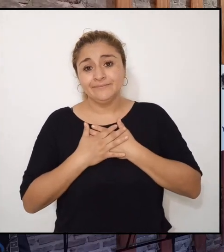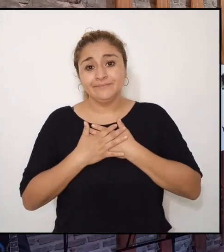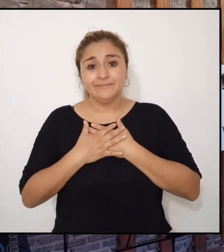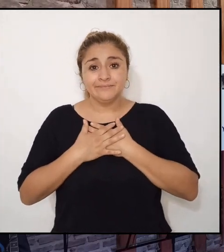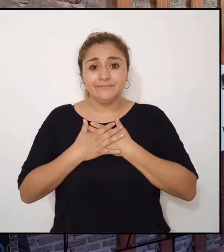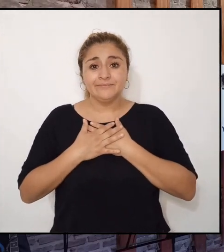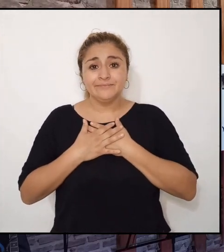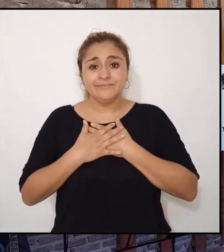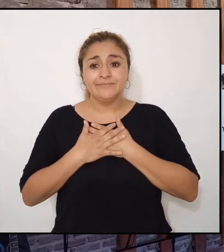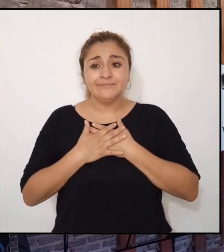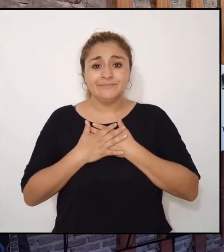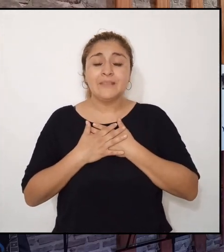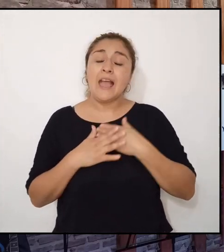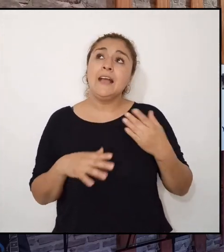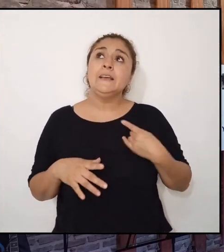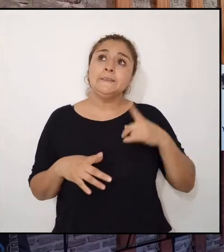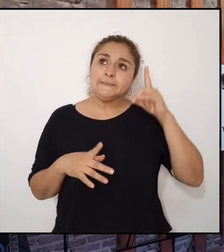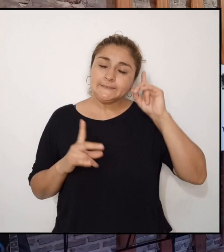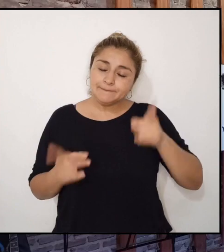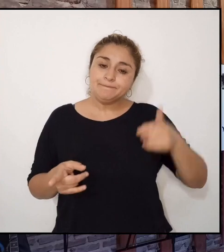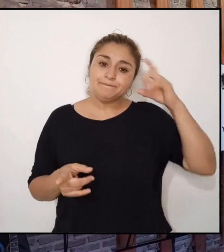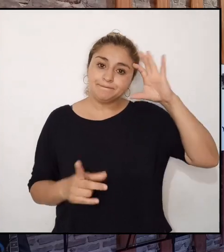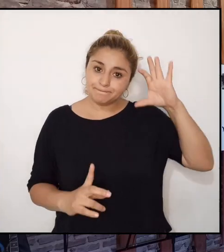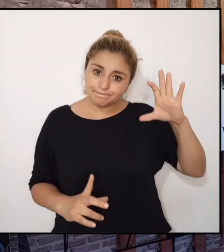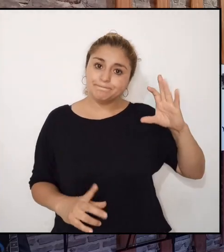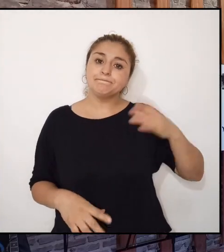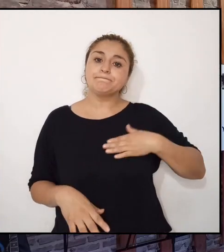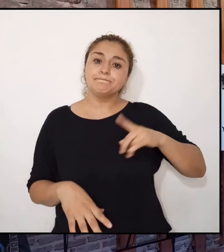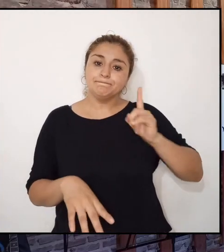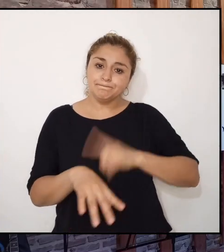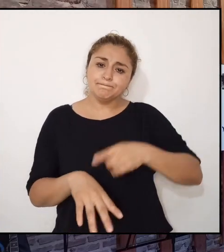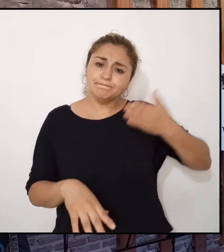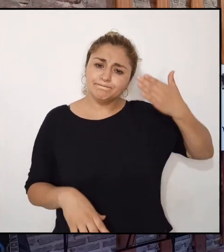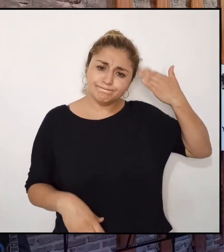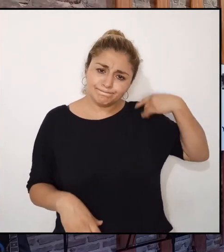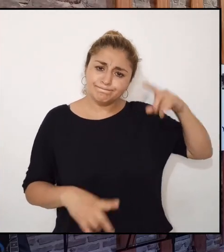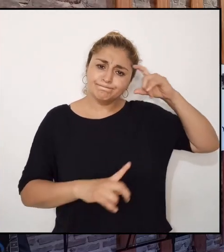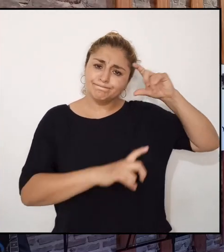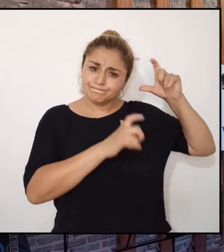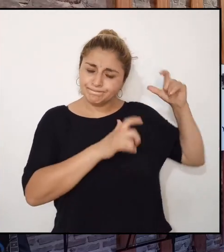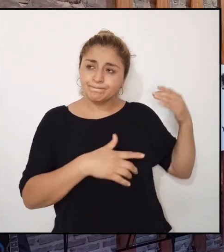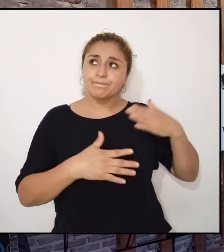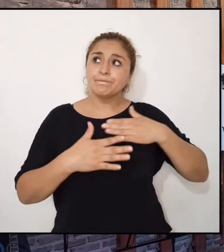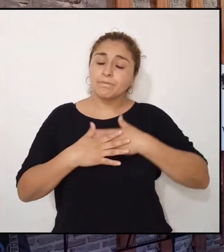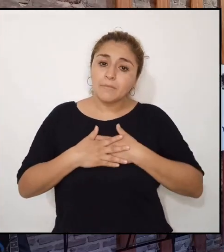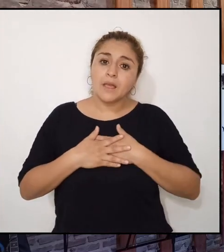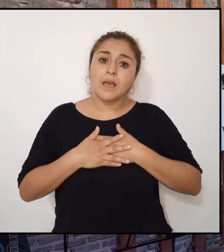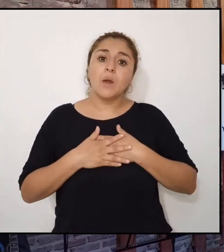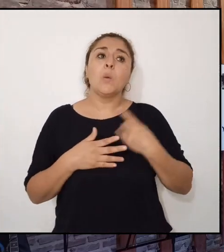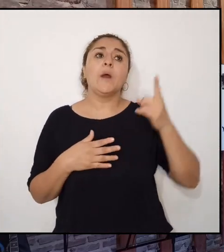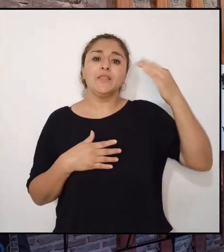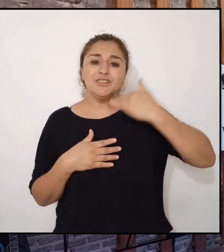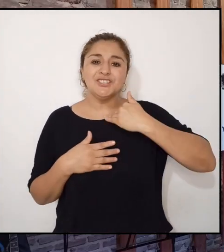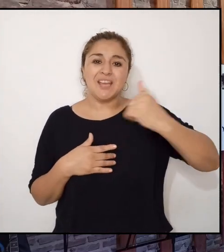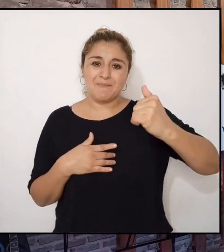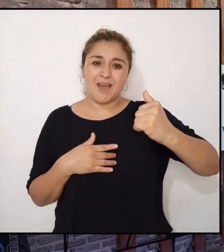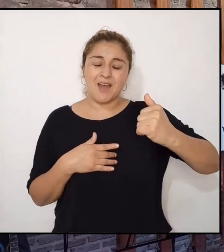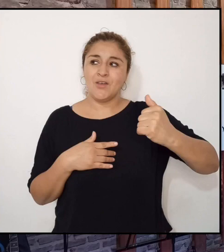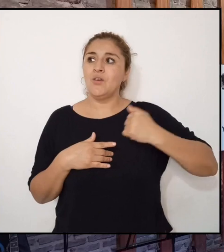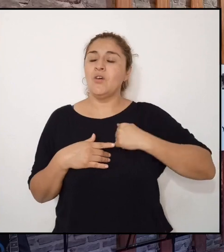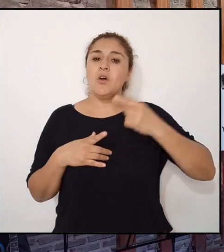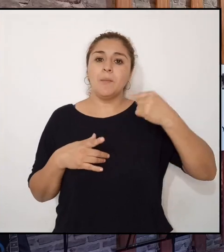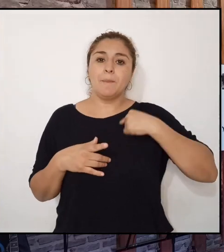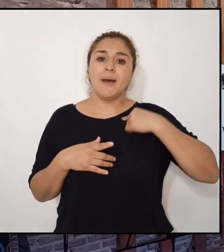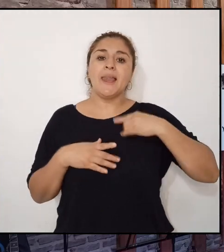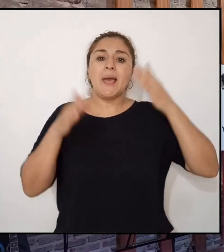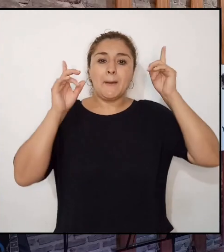llamado al pastorado, hablaba con quien era mi pastor en ese momento, y digo, me está pasando esto, aquello, lo otro,